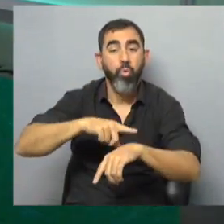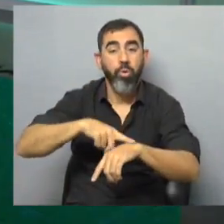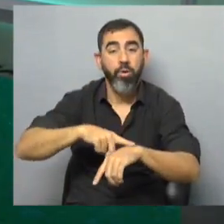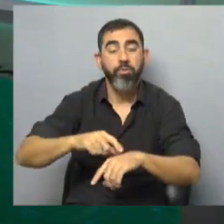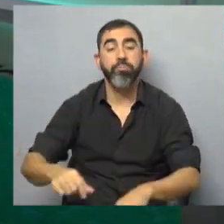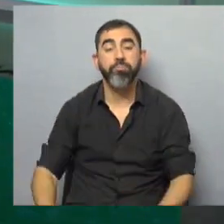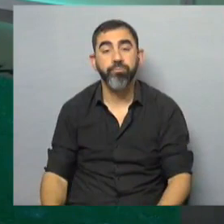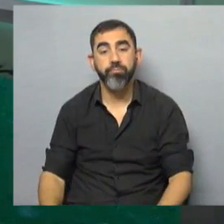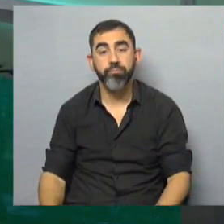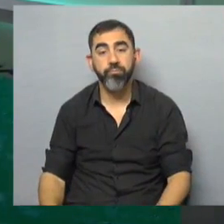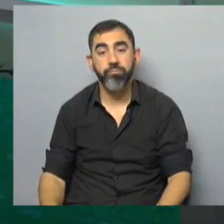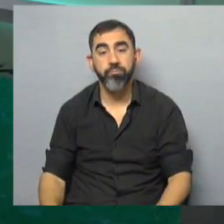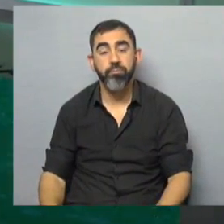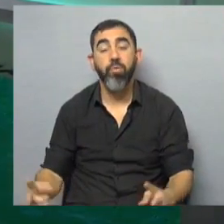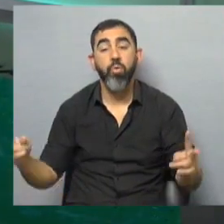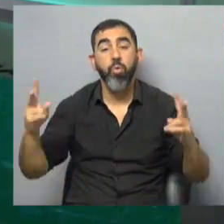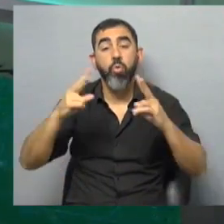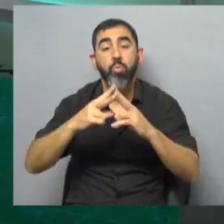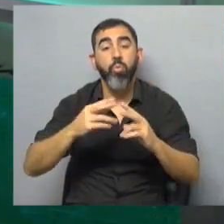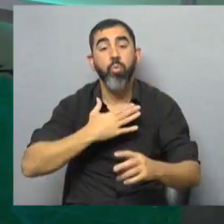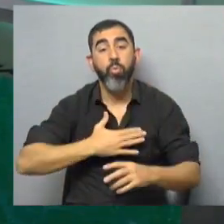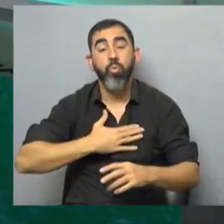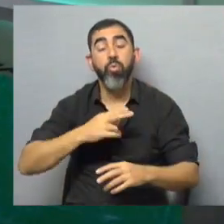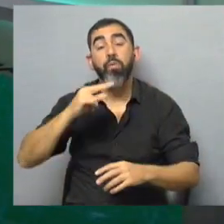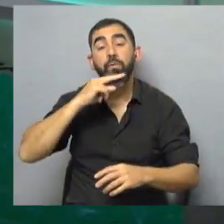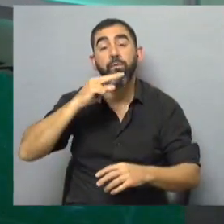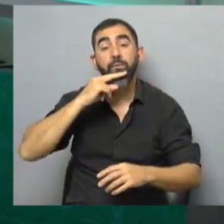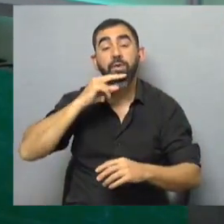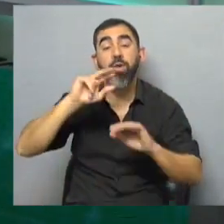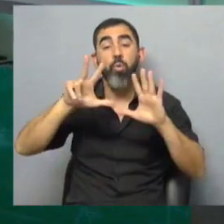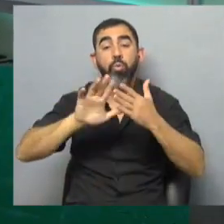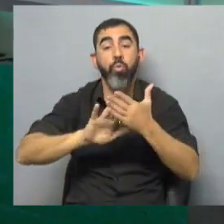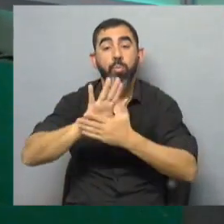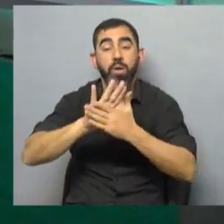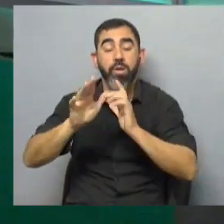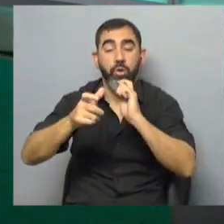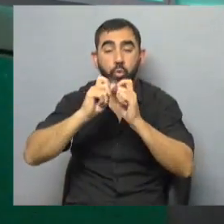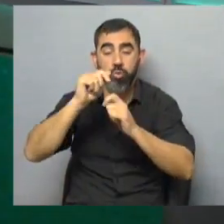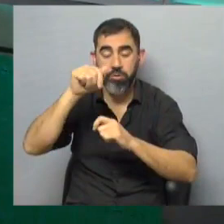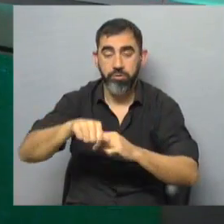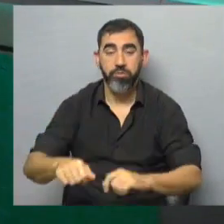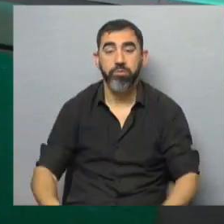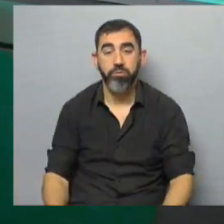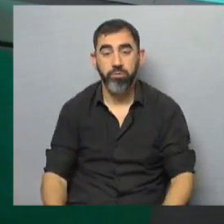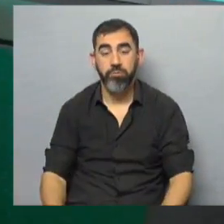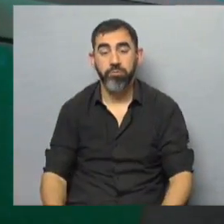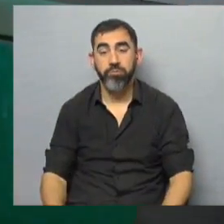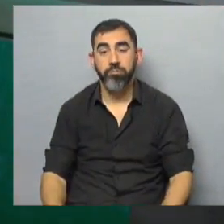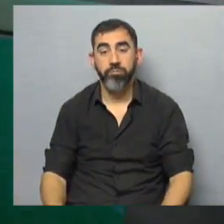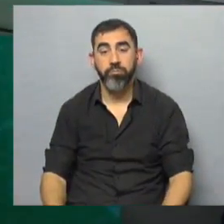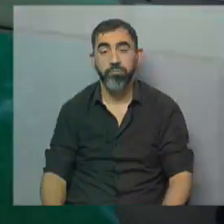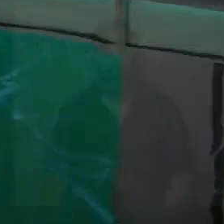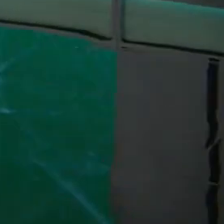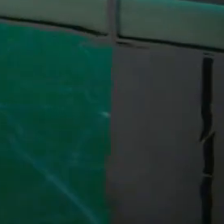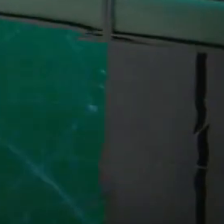franjas horarias. Así que bueno, nos estamos reencontrando con muchísimo gusto el viernes a las 8 con las primeras noticias aquí de TV Ciudad. Pasen ustedes muy bien.